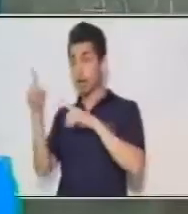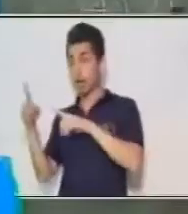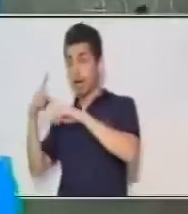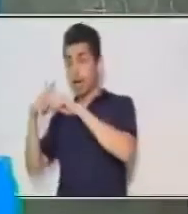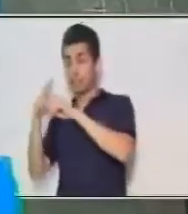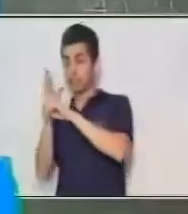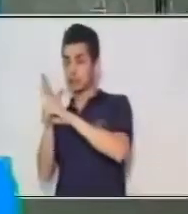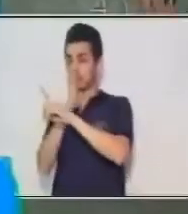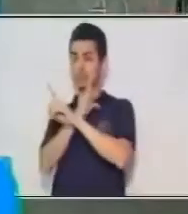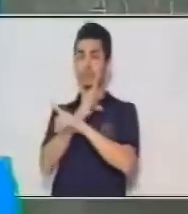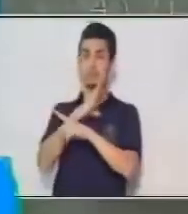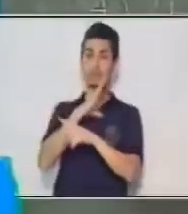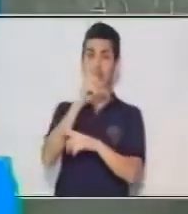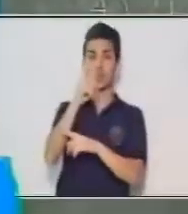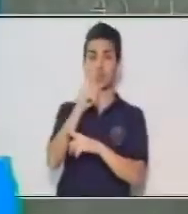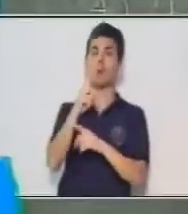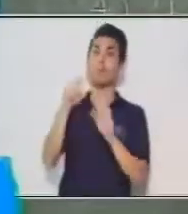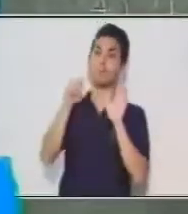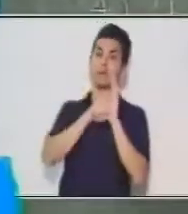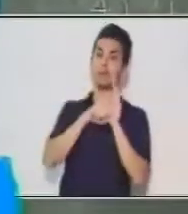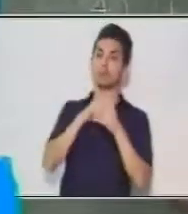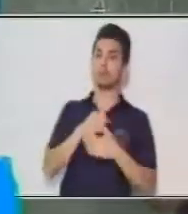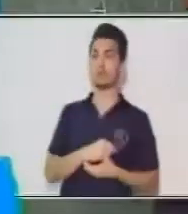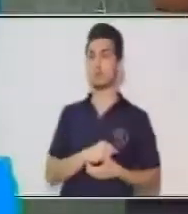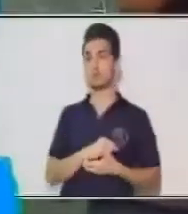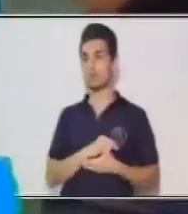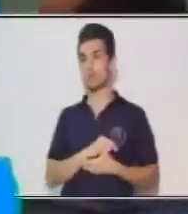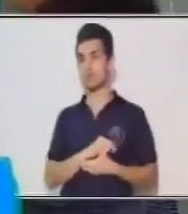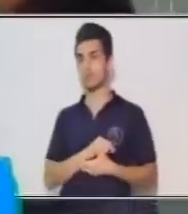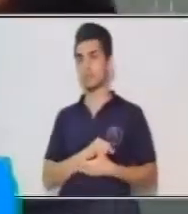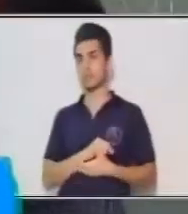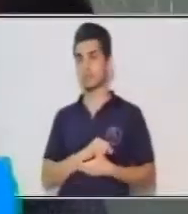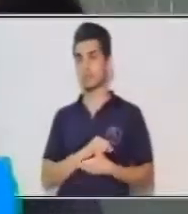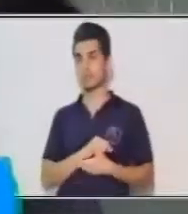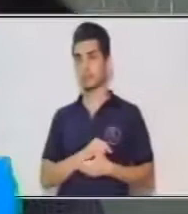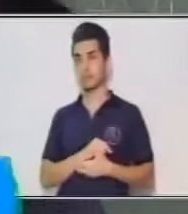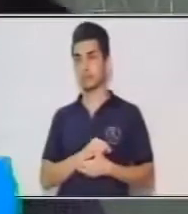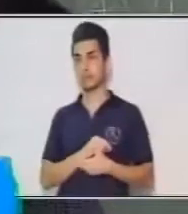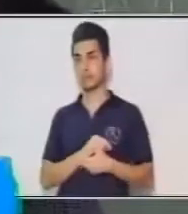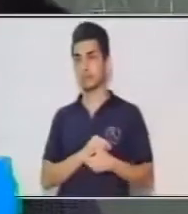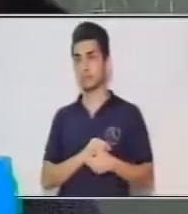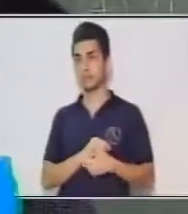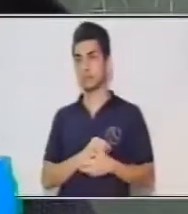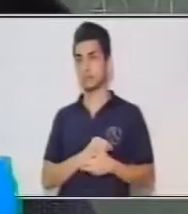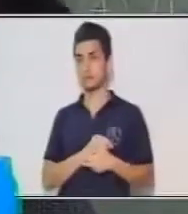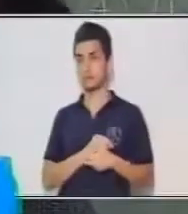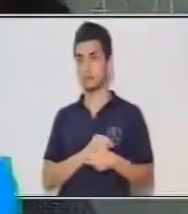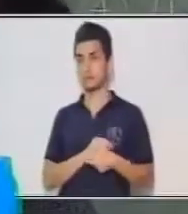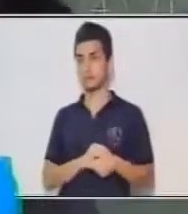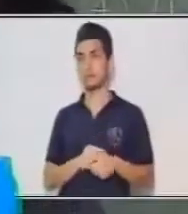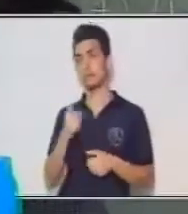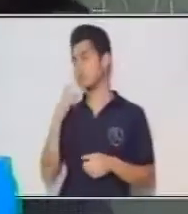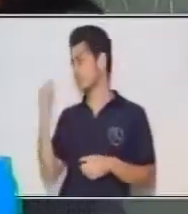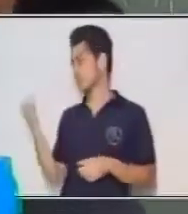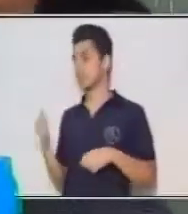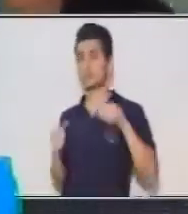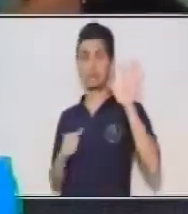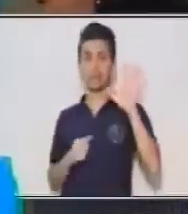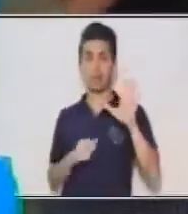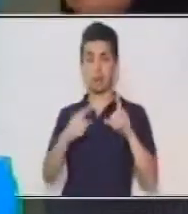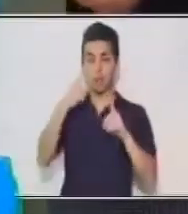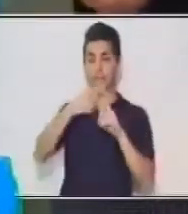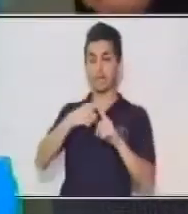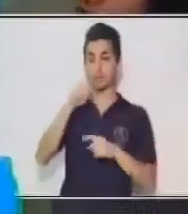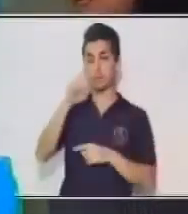restar 1. Muy bien, excelente. Ahora, acá tenemos 5 más 1.